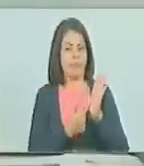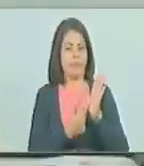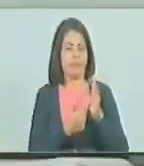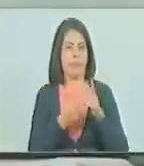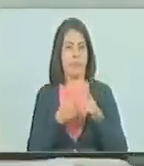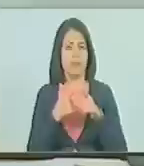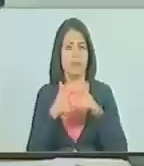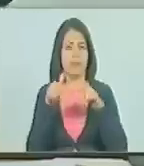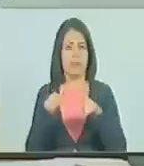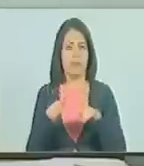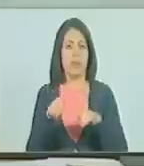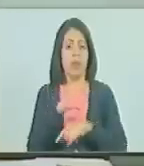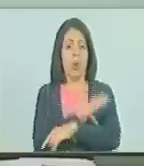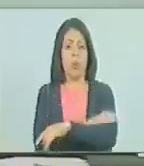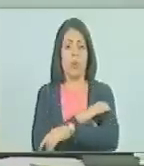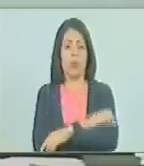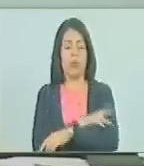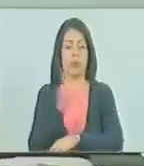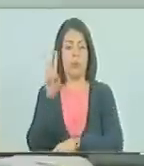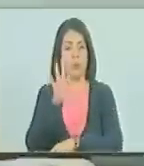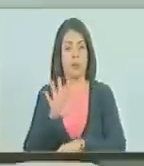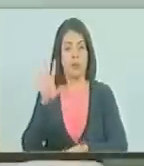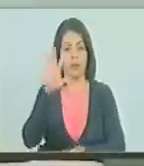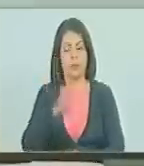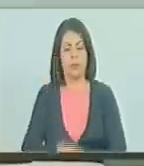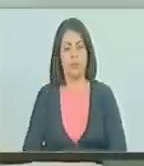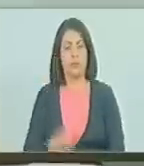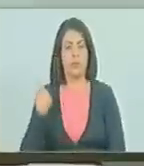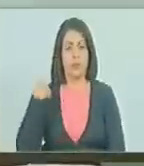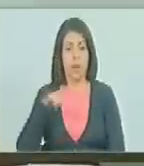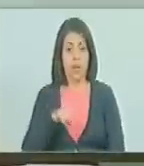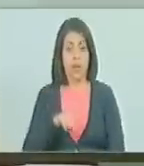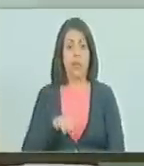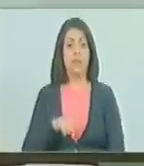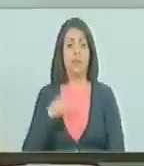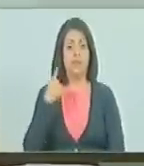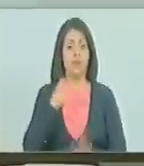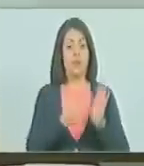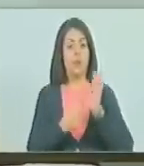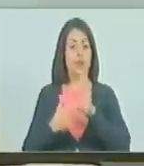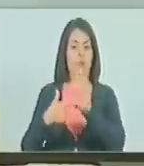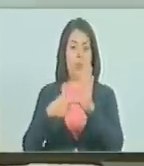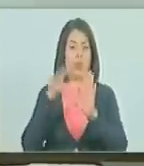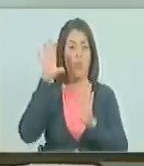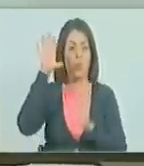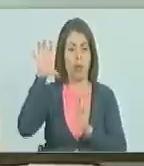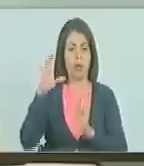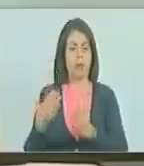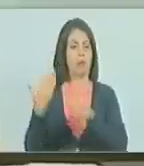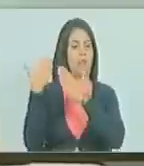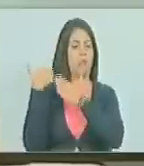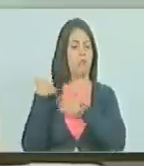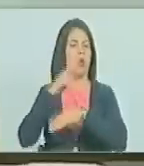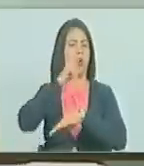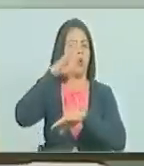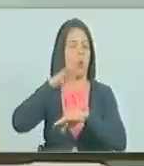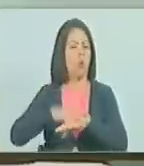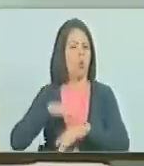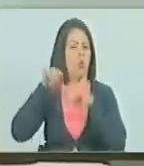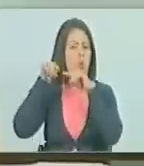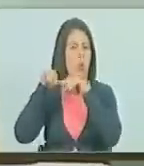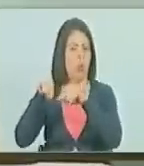compañero, la oposición venezolana tiene que darle la cara al país, tiene que asumir sus